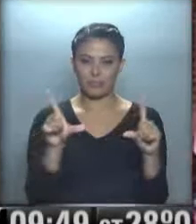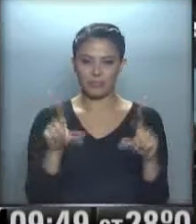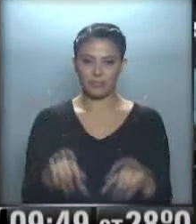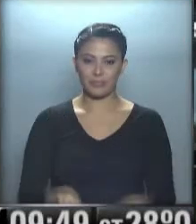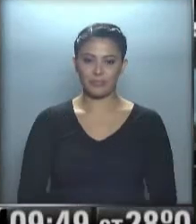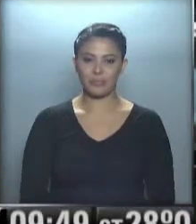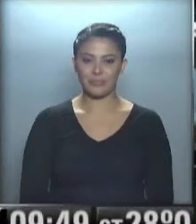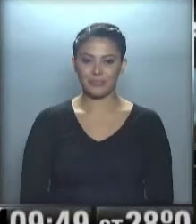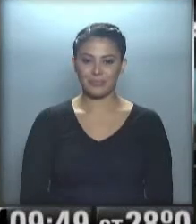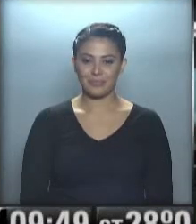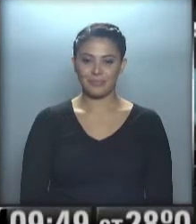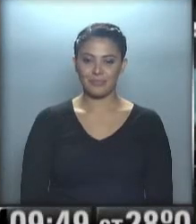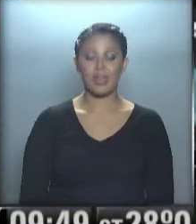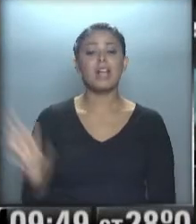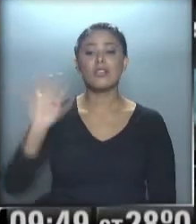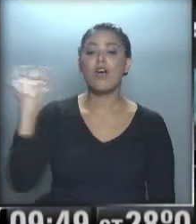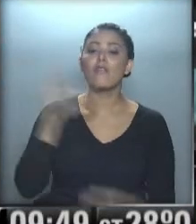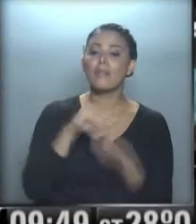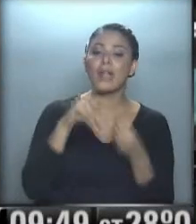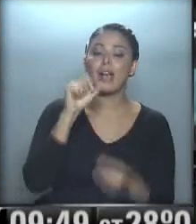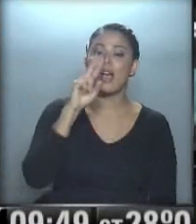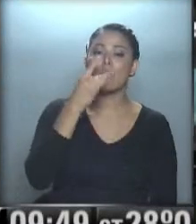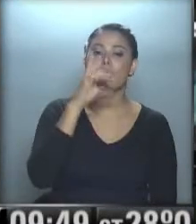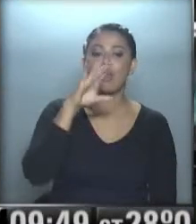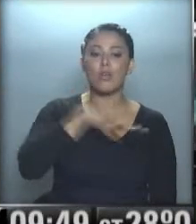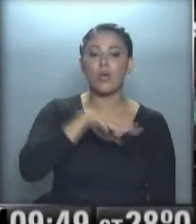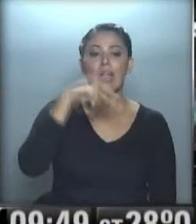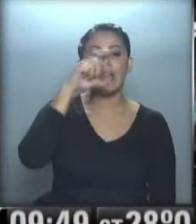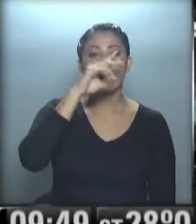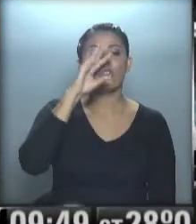Saludamos a la familia Carubelo de Necochea. Bueno, saludos para ellos.